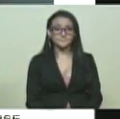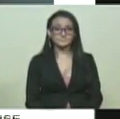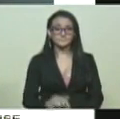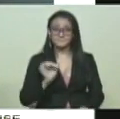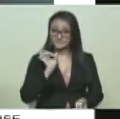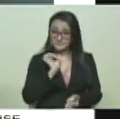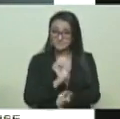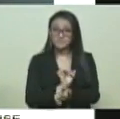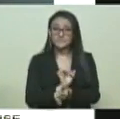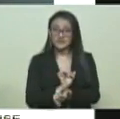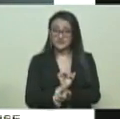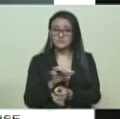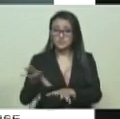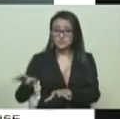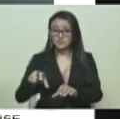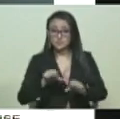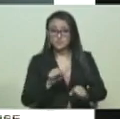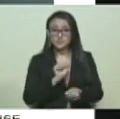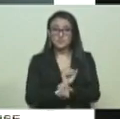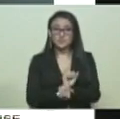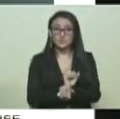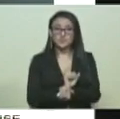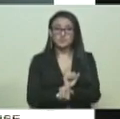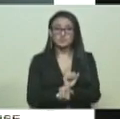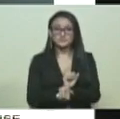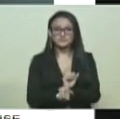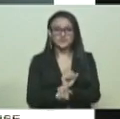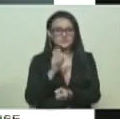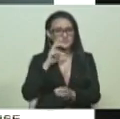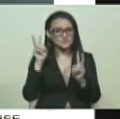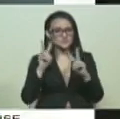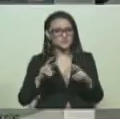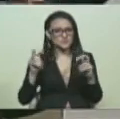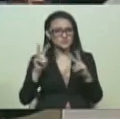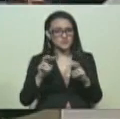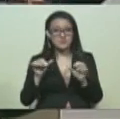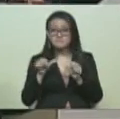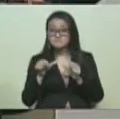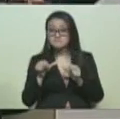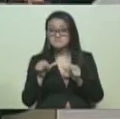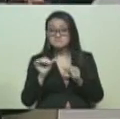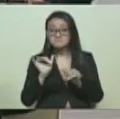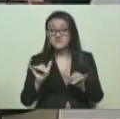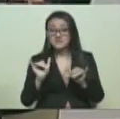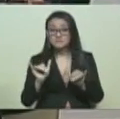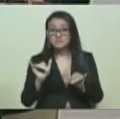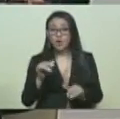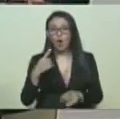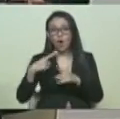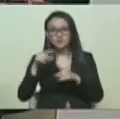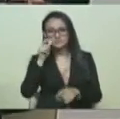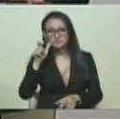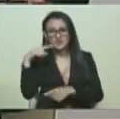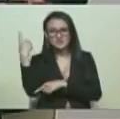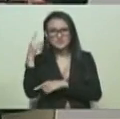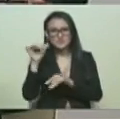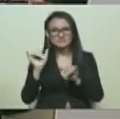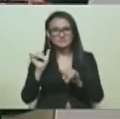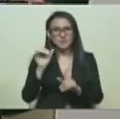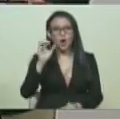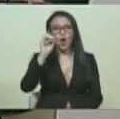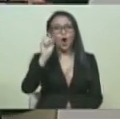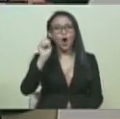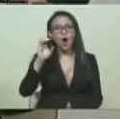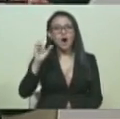deviene del proceso de inteligencia que se le sigue a Óscar Pérez, también un prófugo